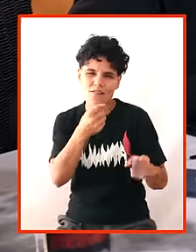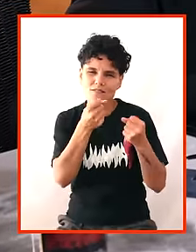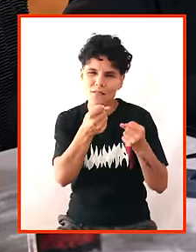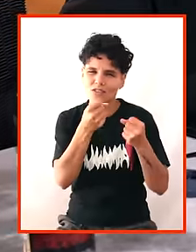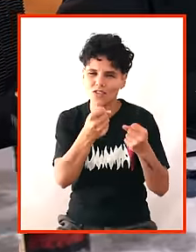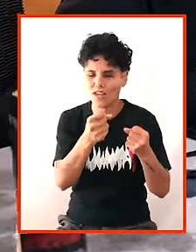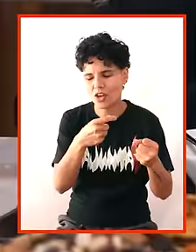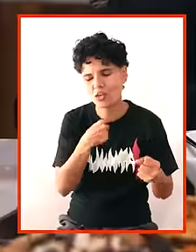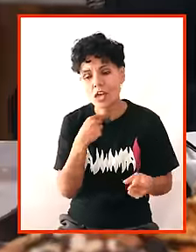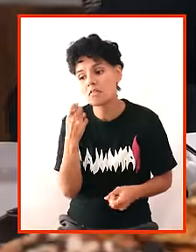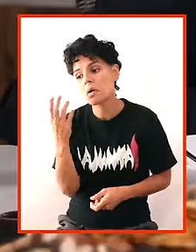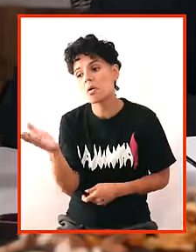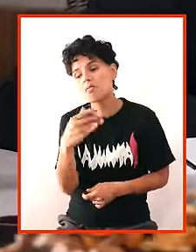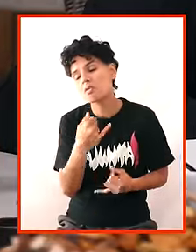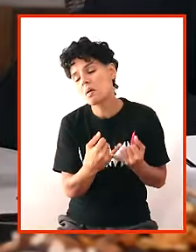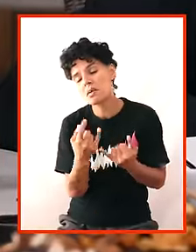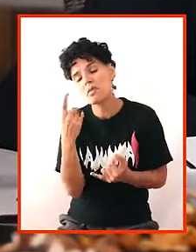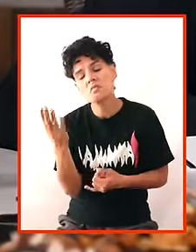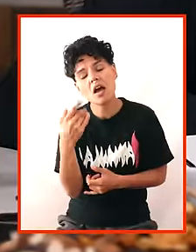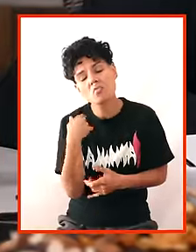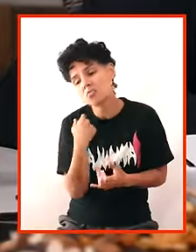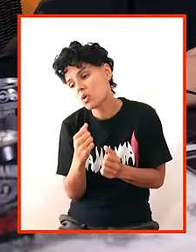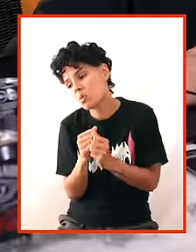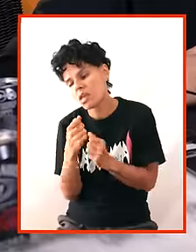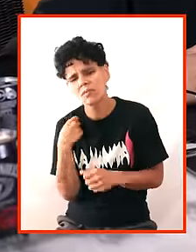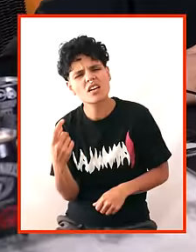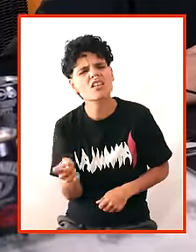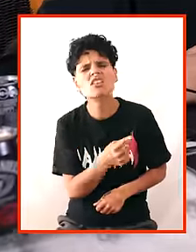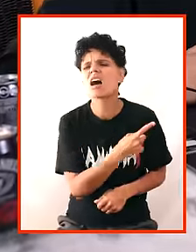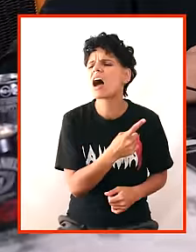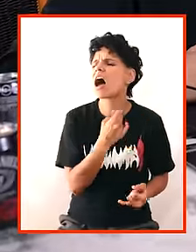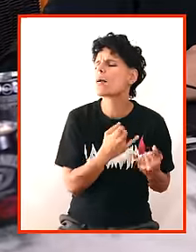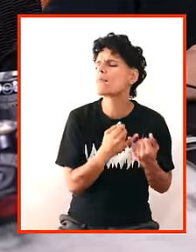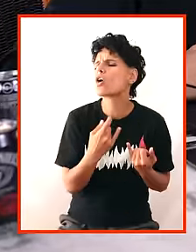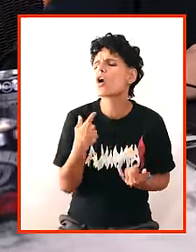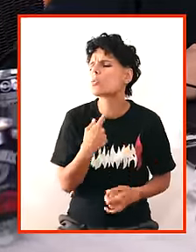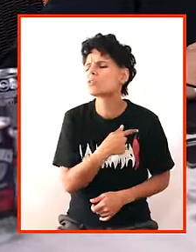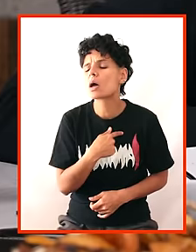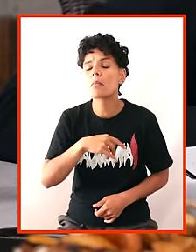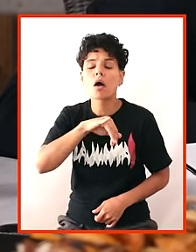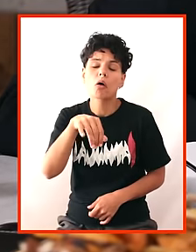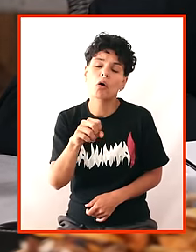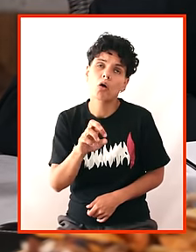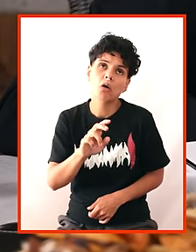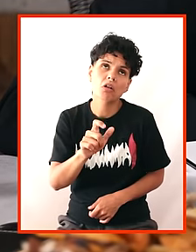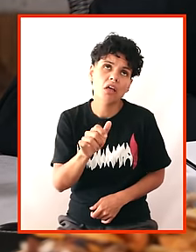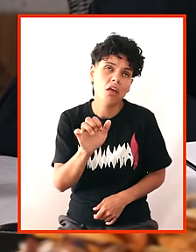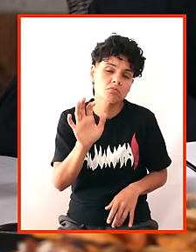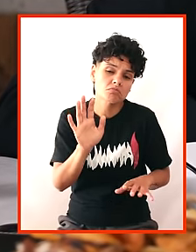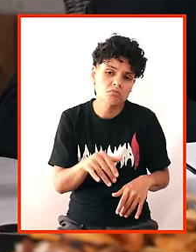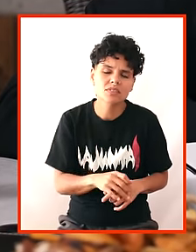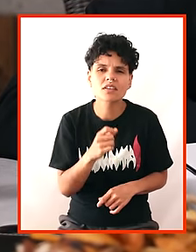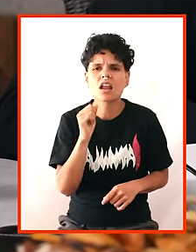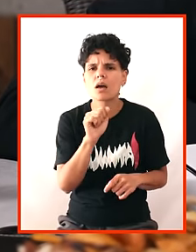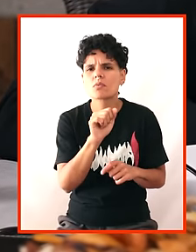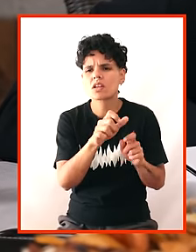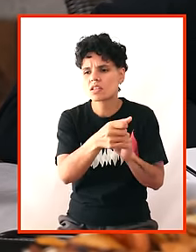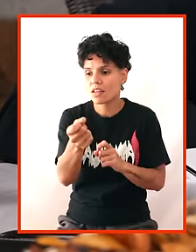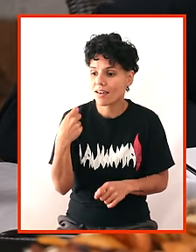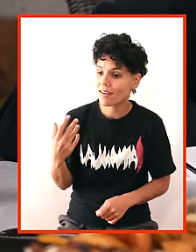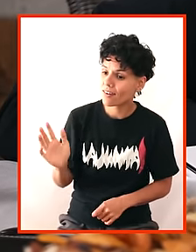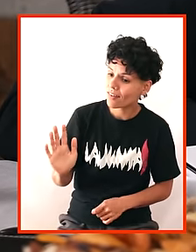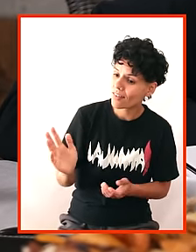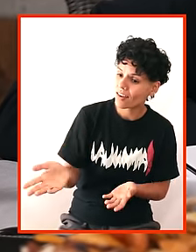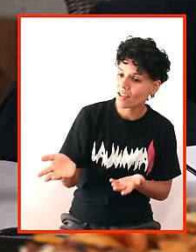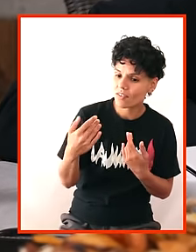amigo, sí. Partimos para allá. ¿Cómo se llama el amigo donde vamos? Jorge. Pero, ya, digamos. Y de repente abre la puerta al Jorge. ¡Oh, la chiquilla! Entonces